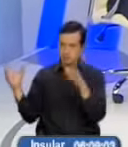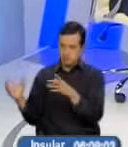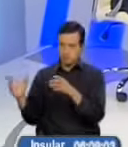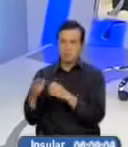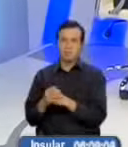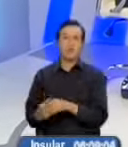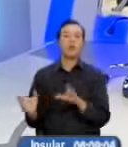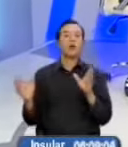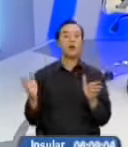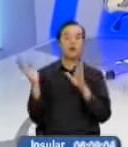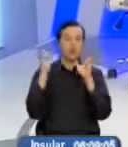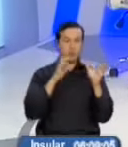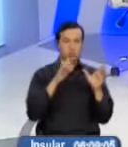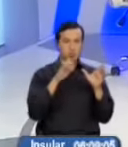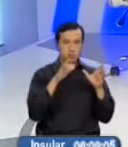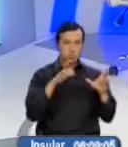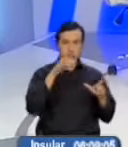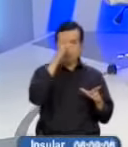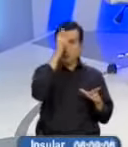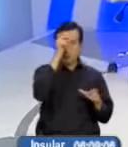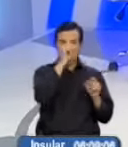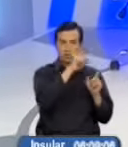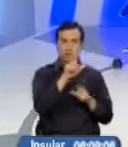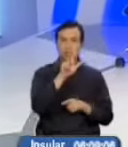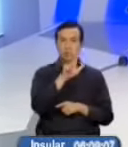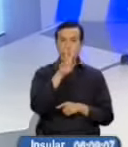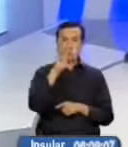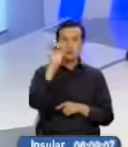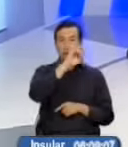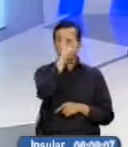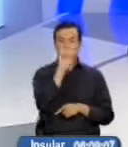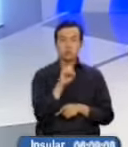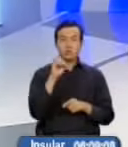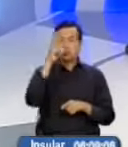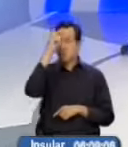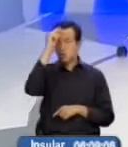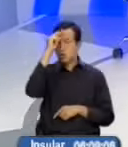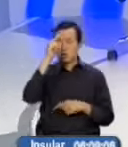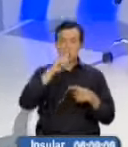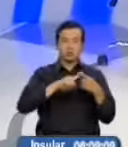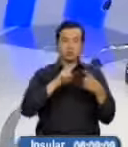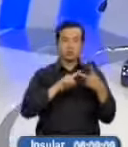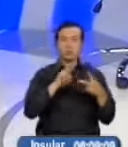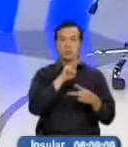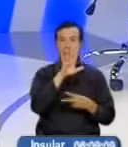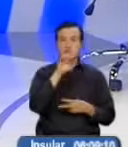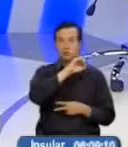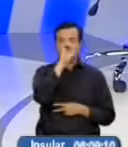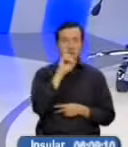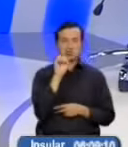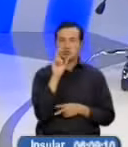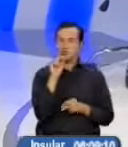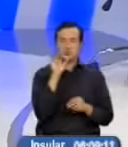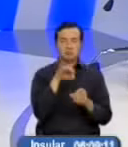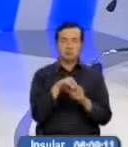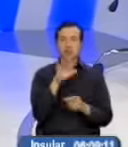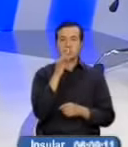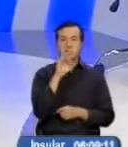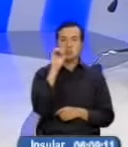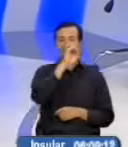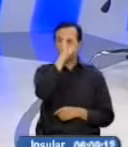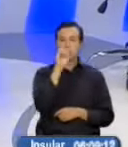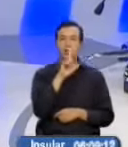Cuando el candidato es Jorge Glass, el resultado es 34% para Jorge Glass, 25% dice que por ninguno,